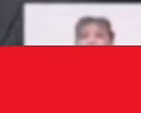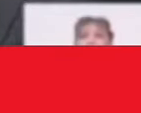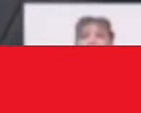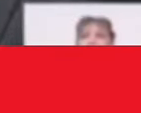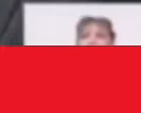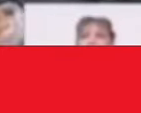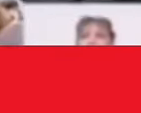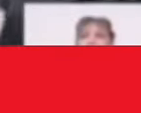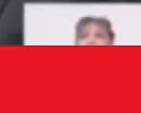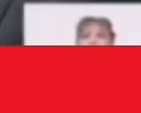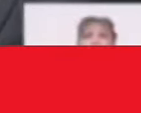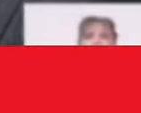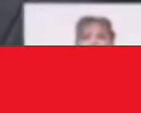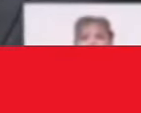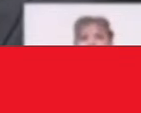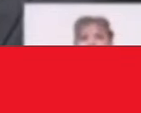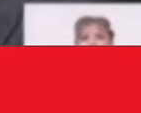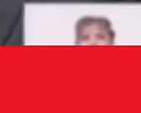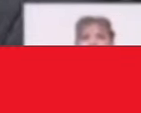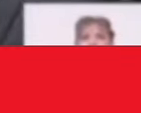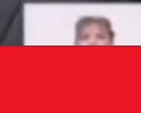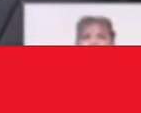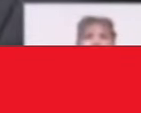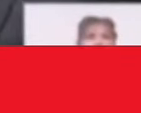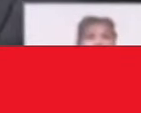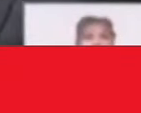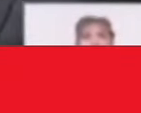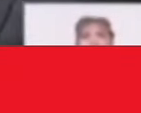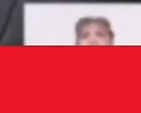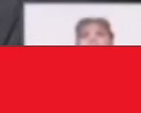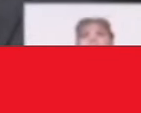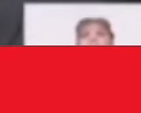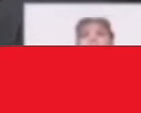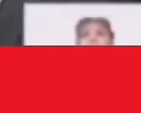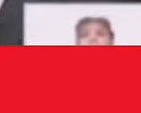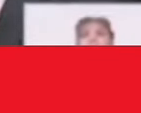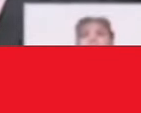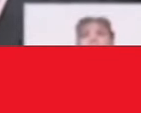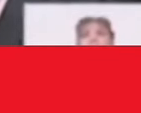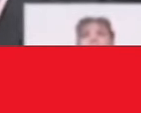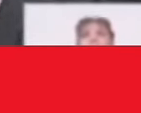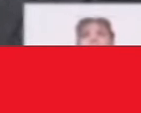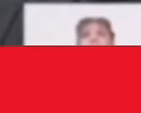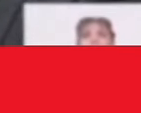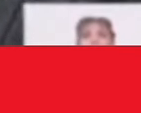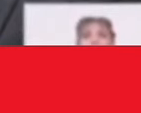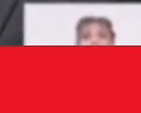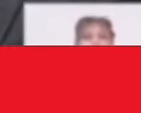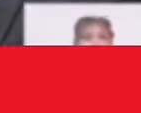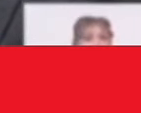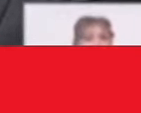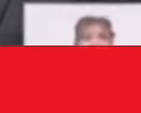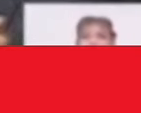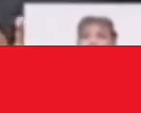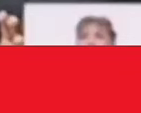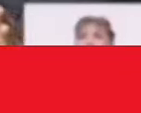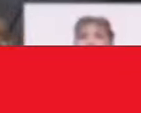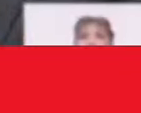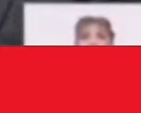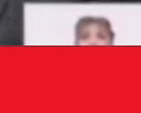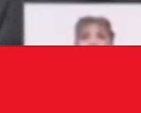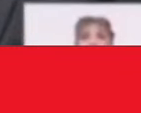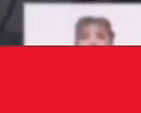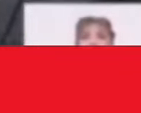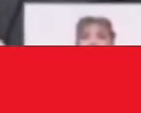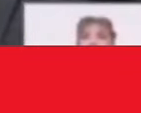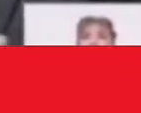sustenta el informe, que ha sustentado, que se ha aprobado por la Subcomisión de Acusaciones Constitucionales, si se dice que un economista no puede firmar